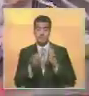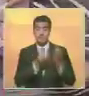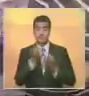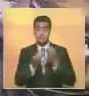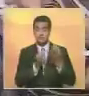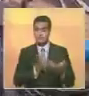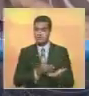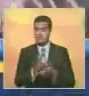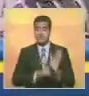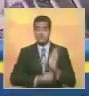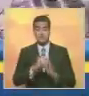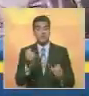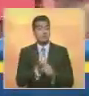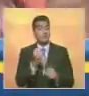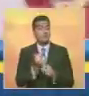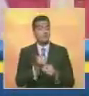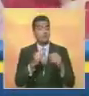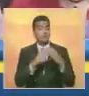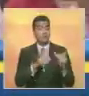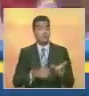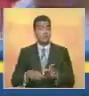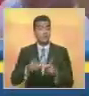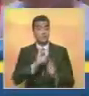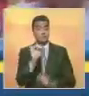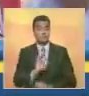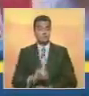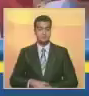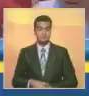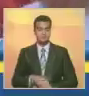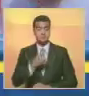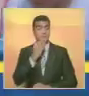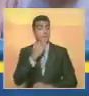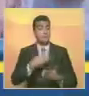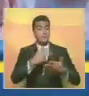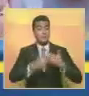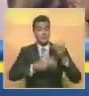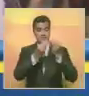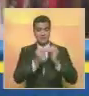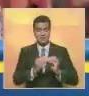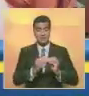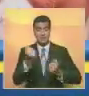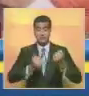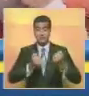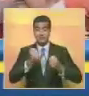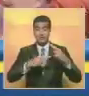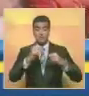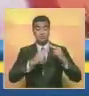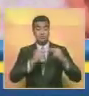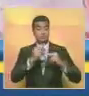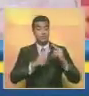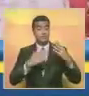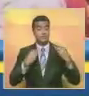Arias Cárdenas señaló que continuarán desarrollando obras en todos los municipios del Zulia, entre ellas los planes de recuperación vial y la construcción de